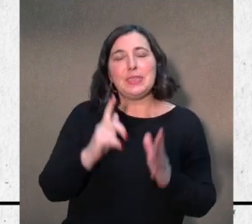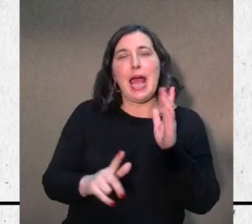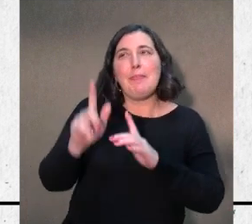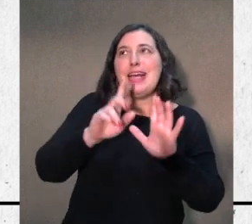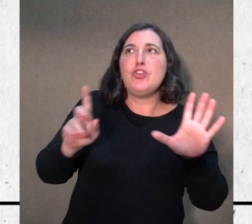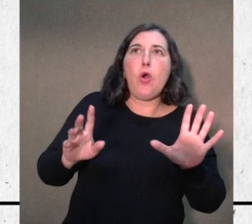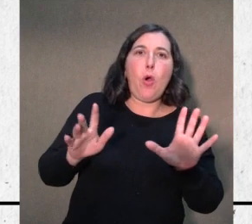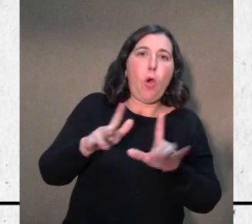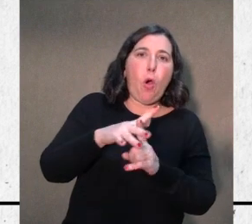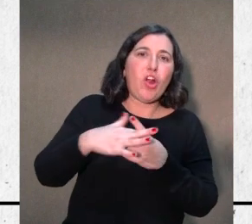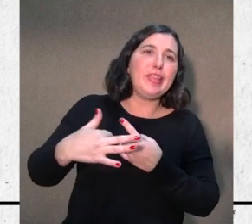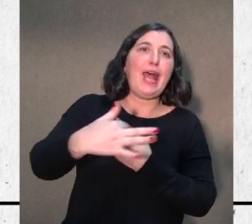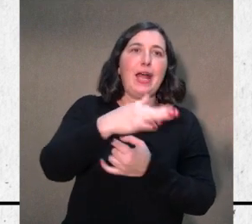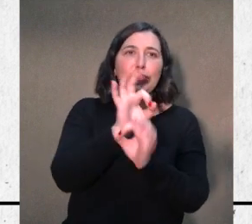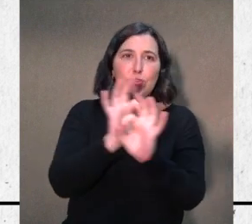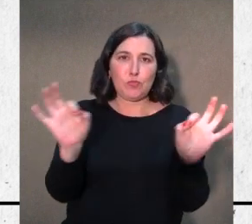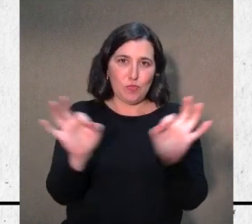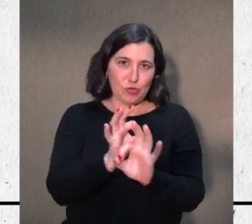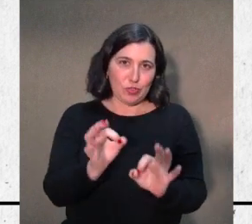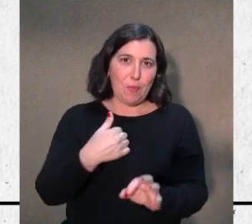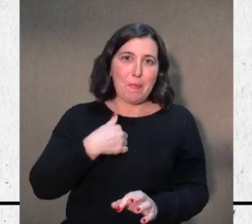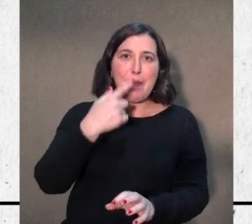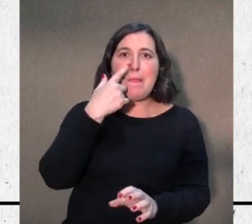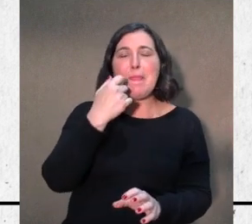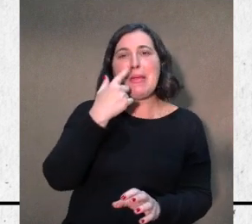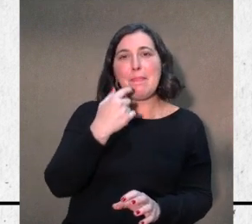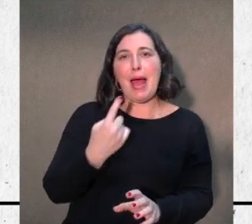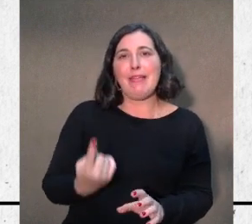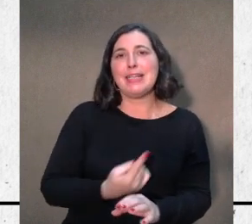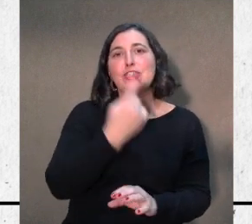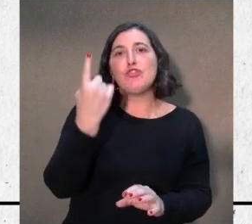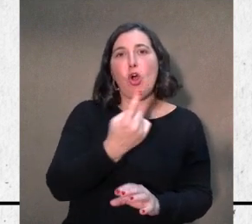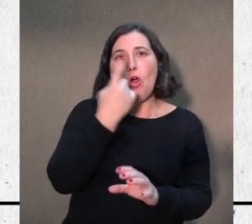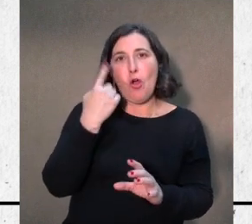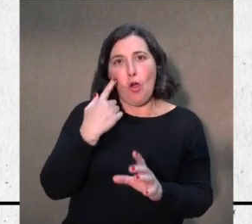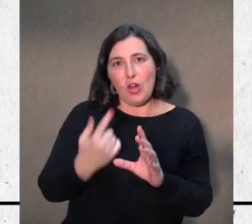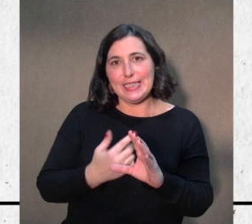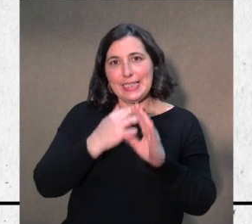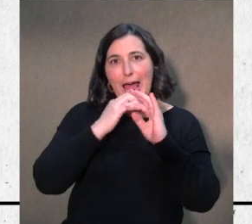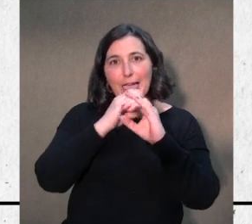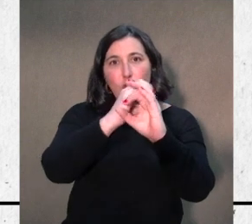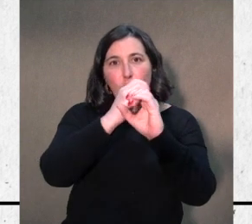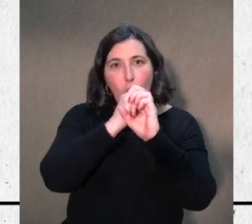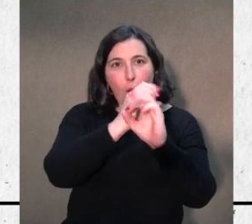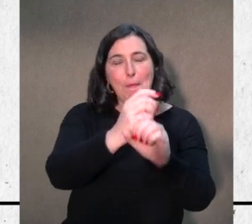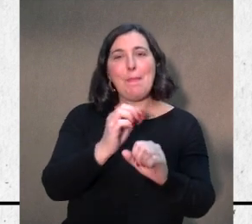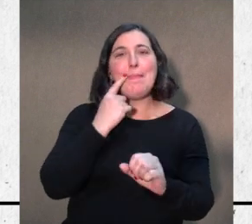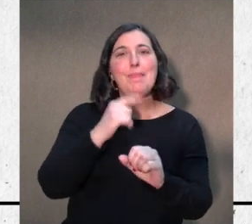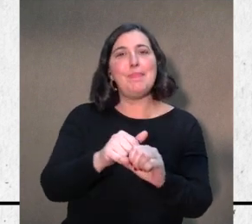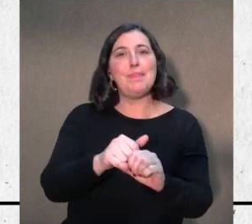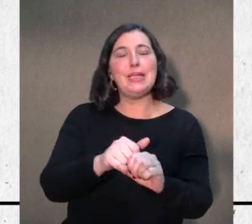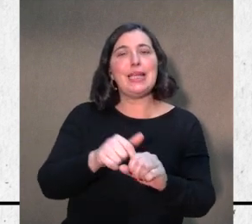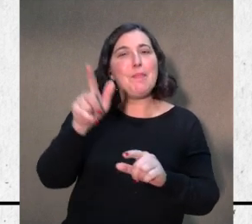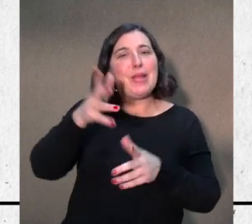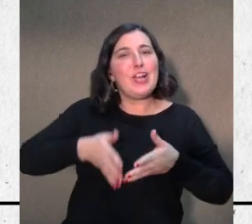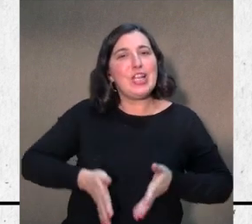Orquesta Sinfónica del Sodre, pero él nació en Castillos, en Rocha. Antes de los 11 años tocaba en la